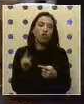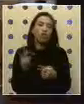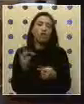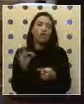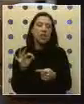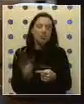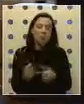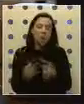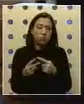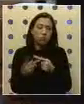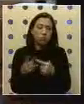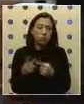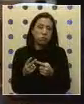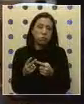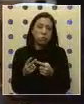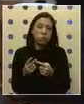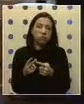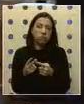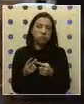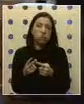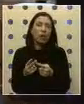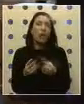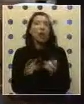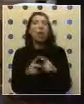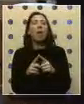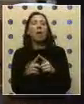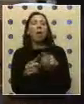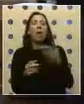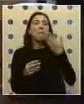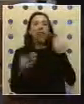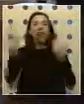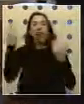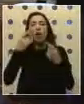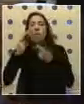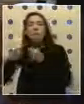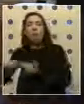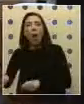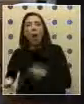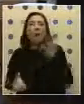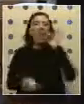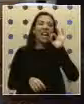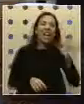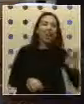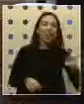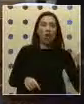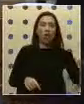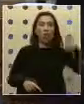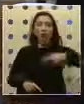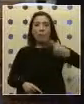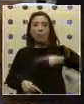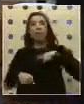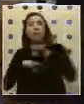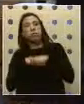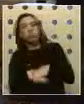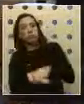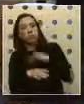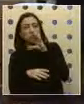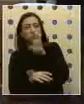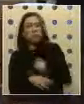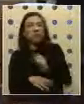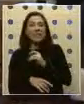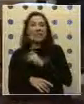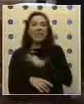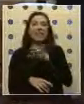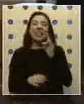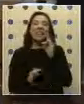subsidios, el mundo dividido en blancos y negros, pobres y ricos, dominados y dominadores, y en Chile los chilenos